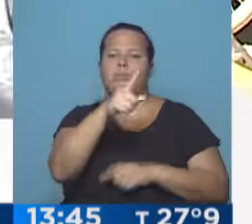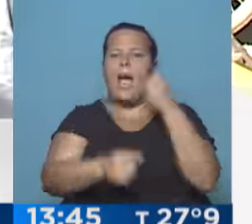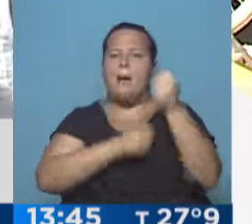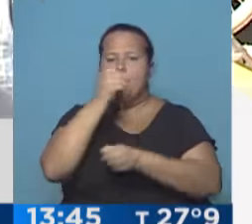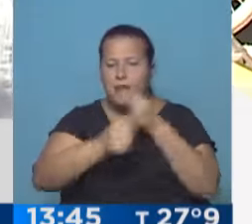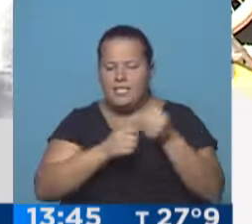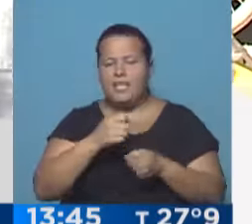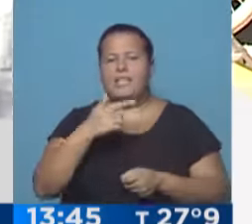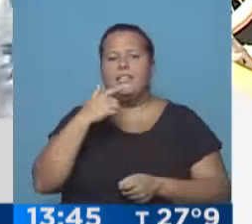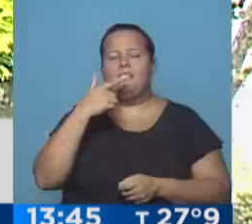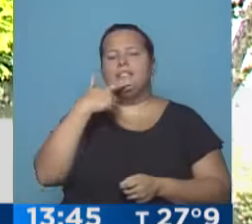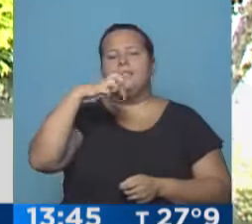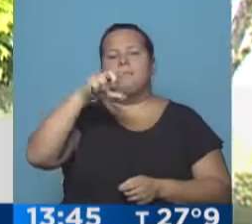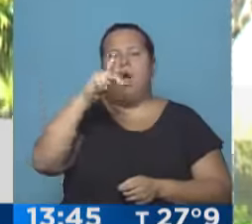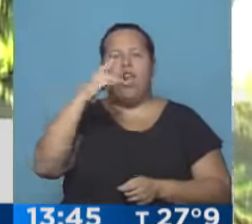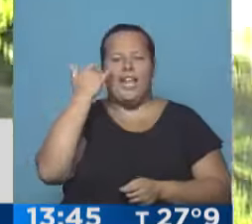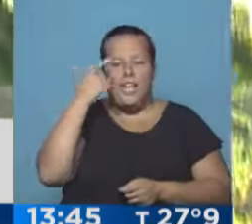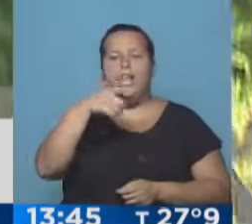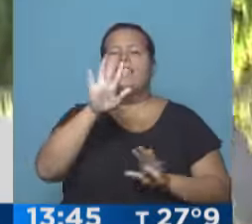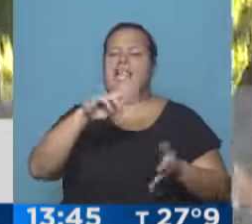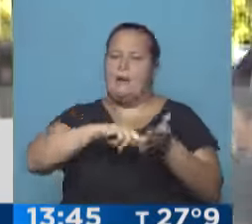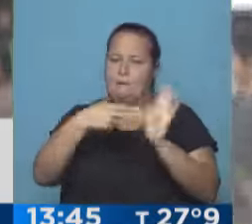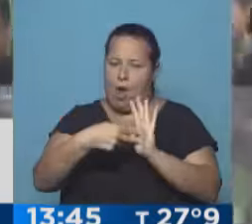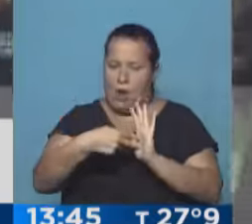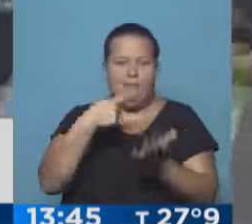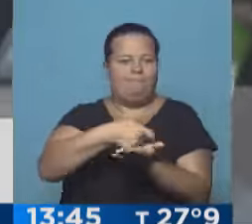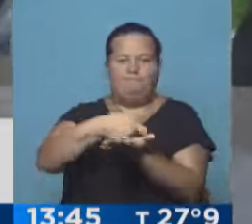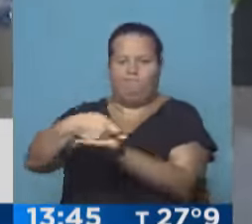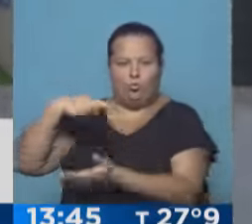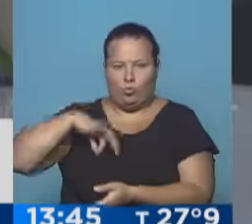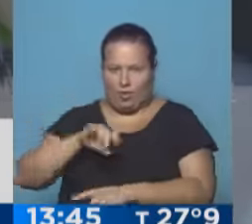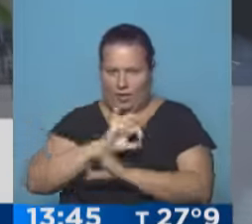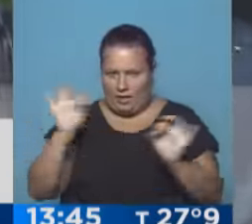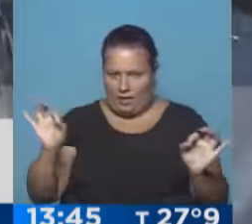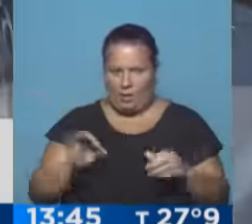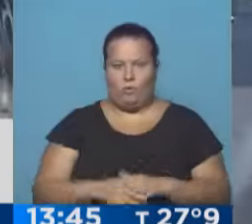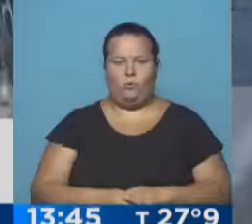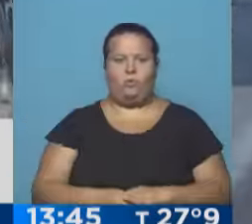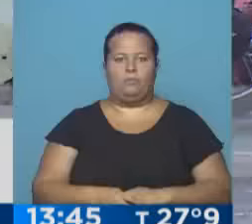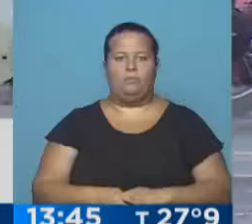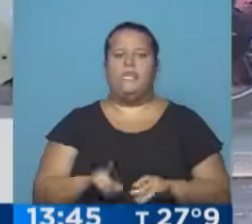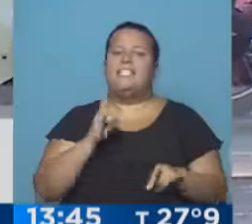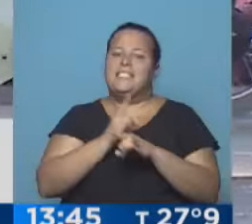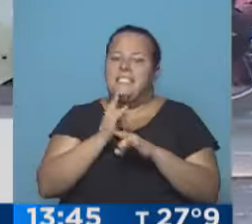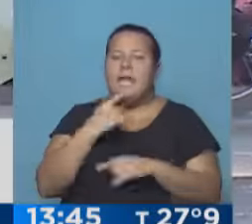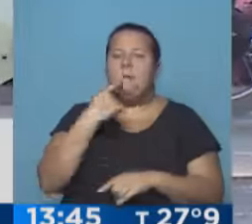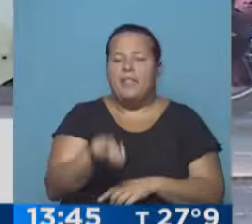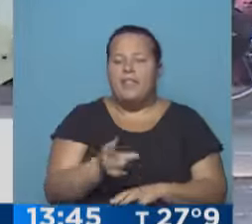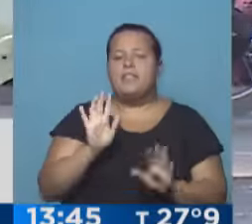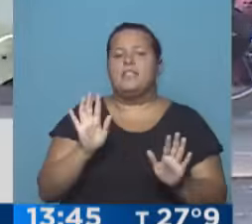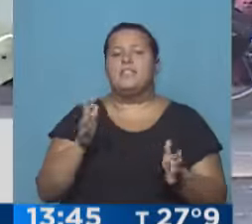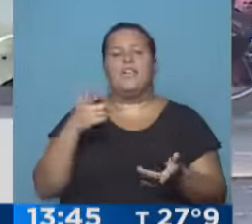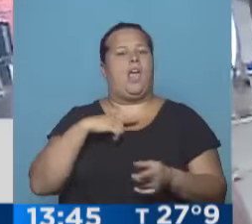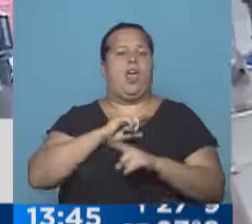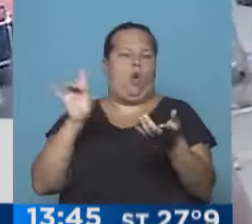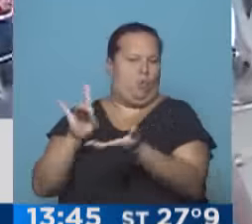empresario Sergio Spolsky, quien enfrentaba dificultades para pagar salarios. Siempre se dijo que